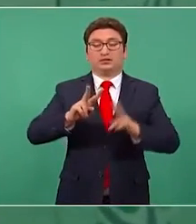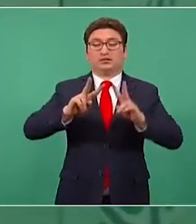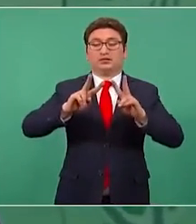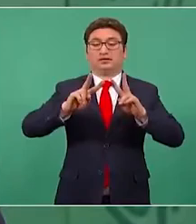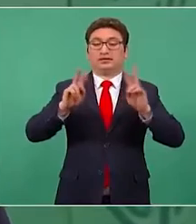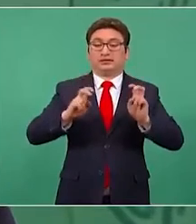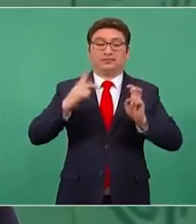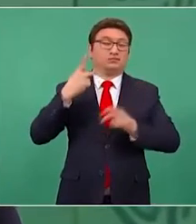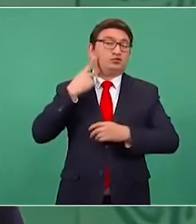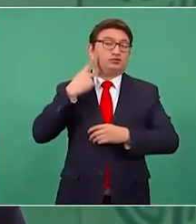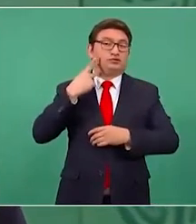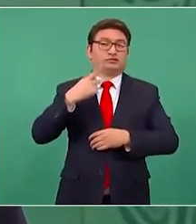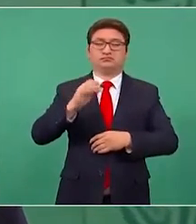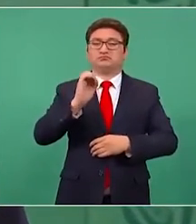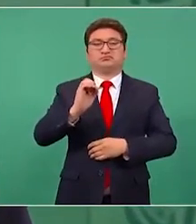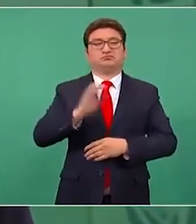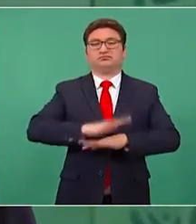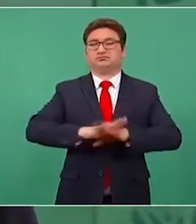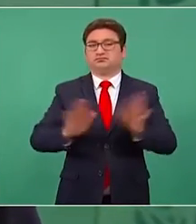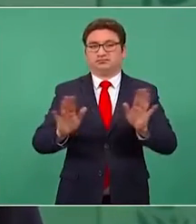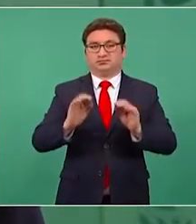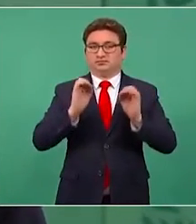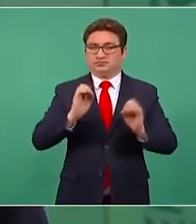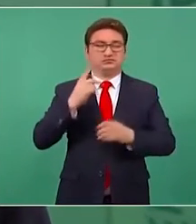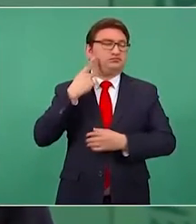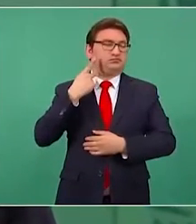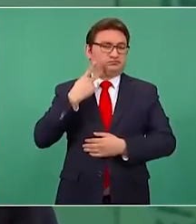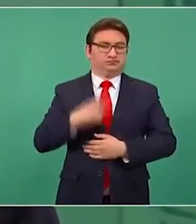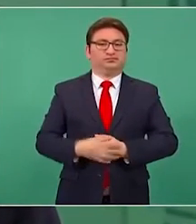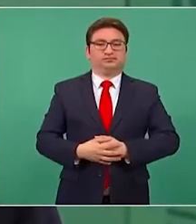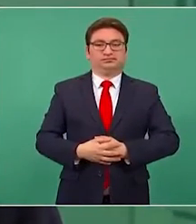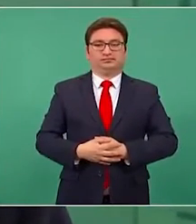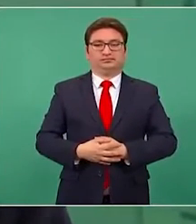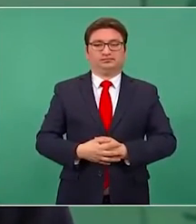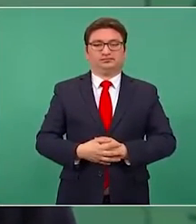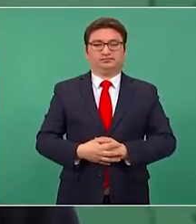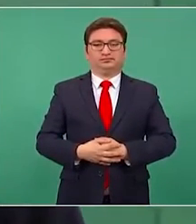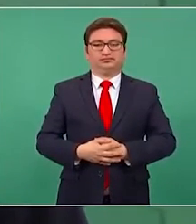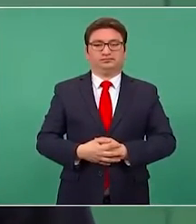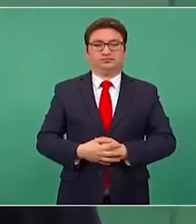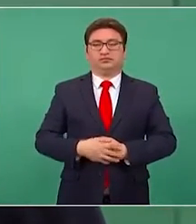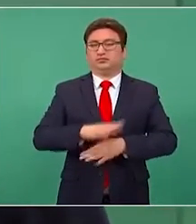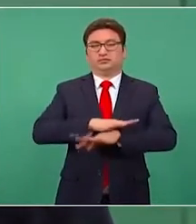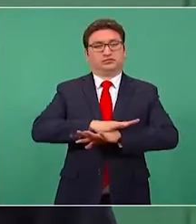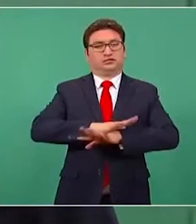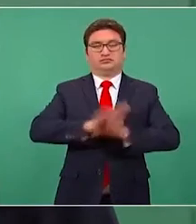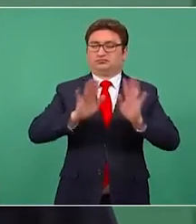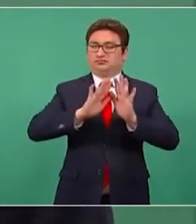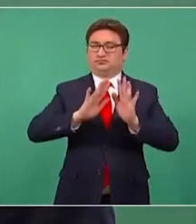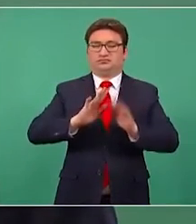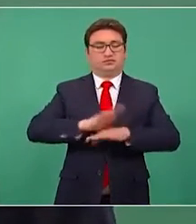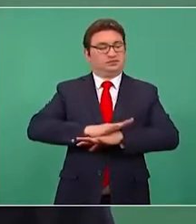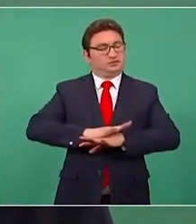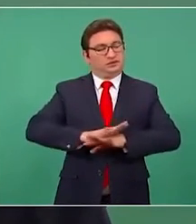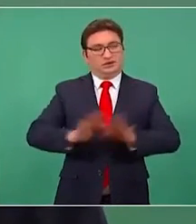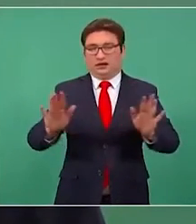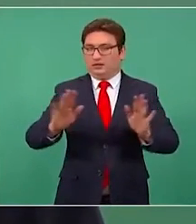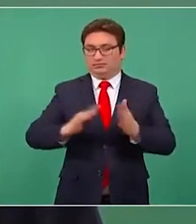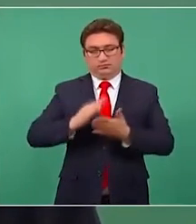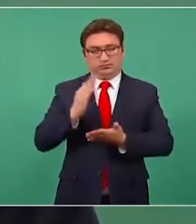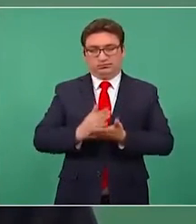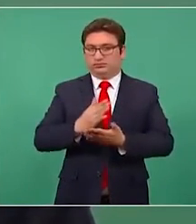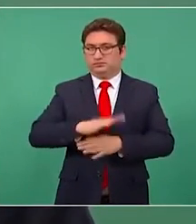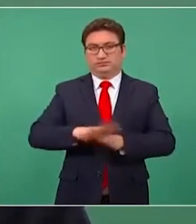política. El día que usted informe cero acerca política. De... Perdón. O sea, porque ya tenemos que